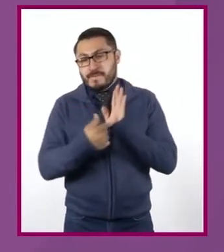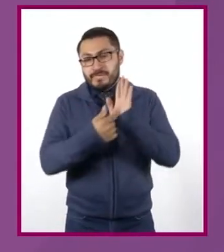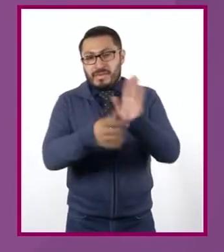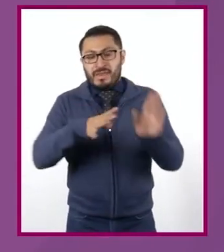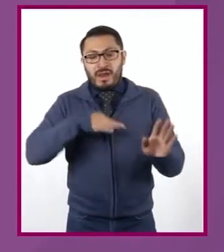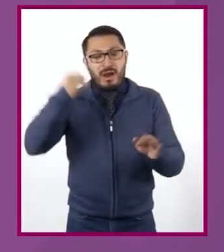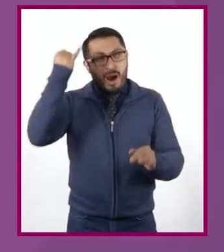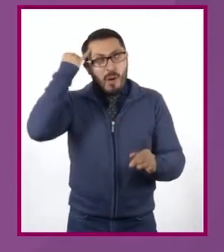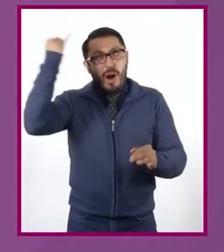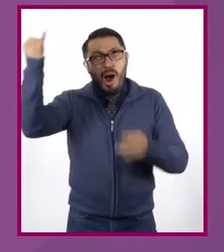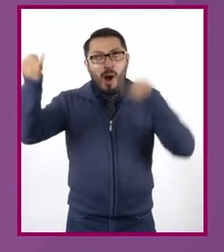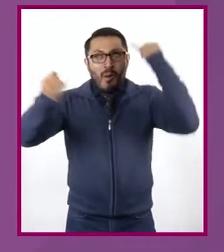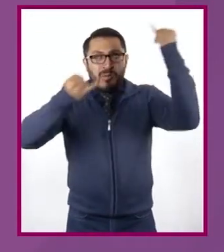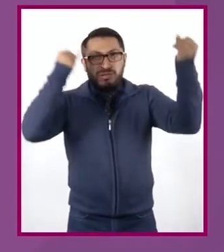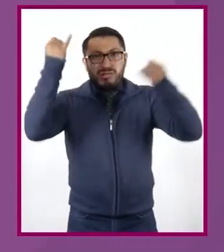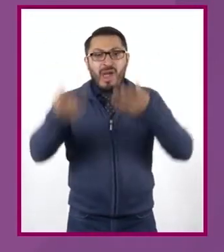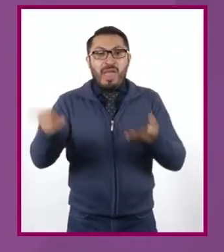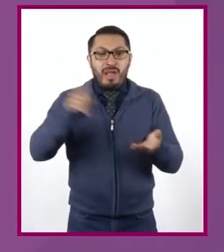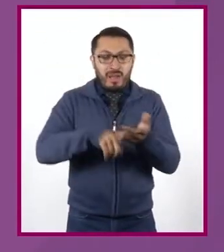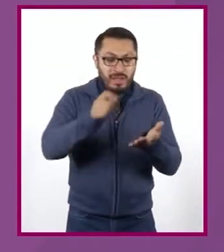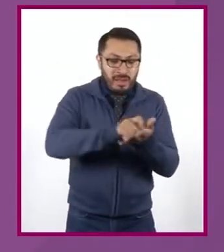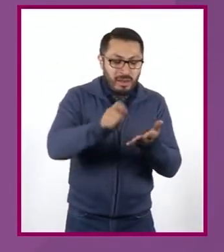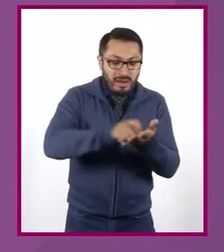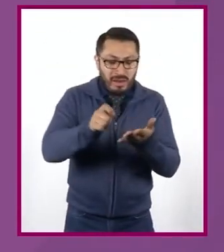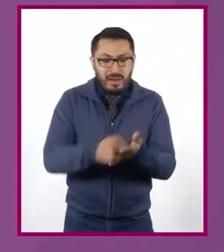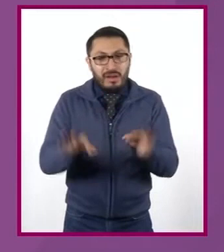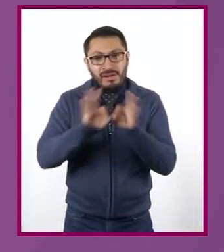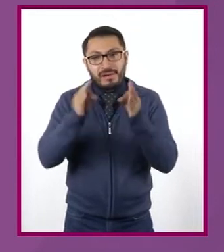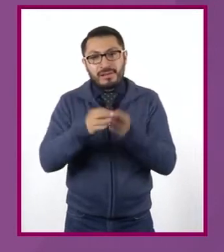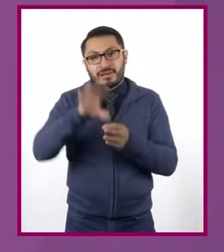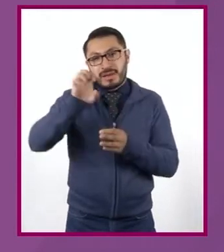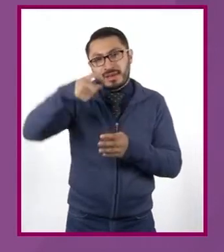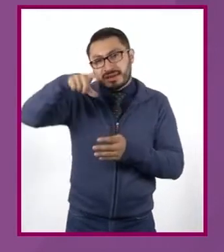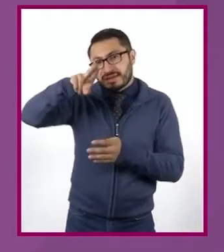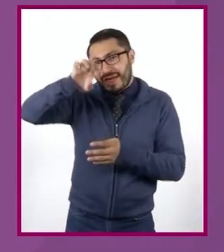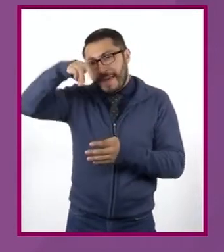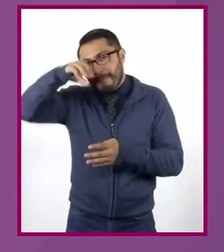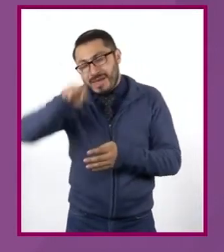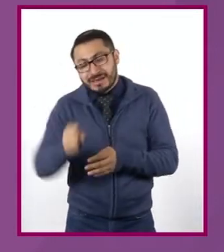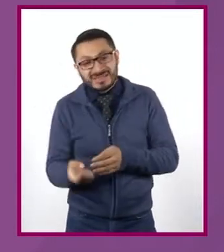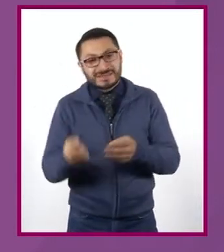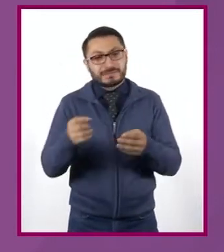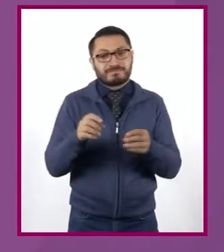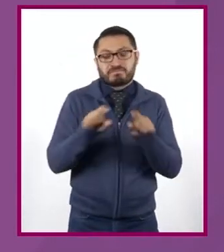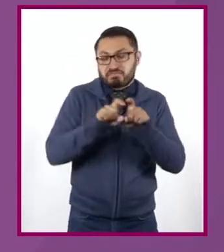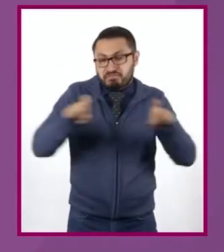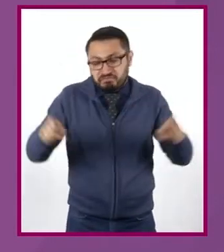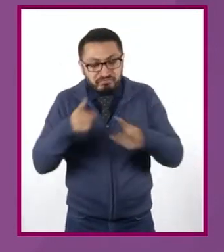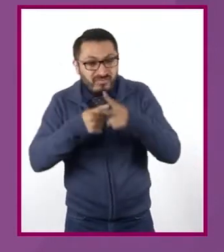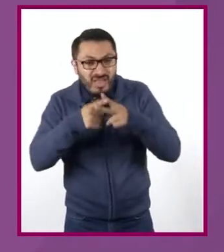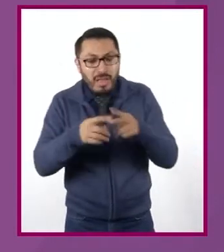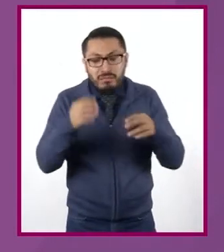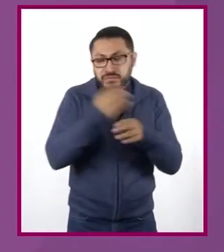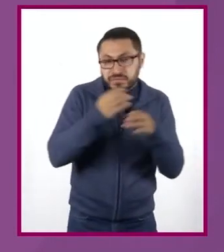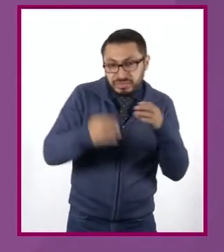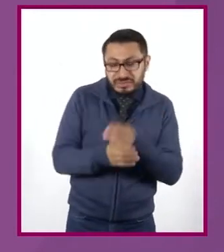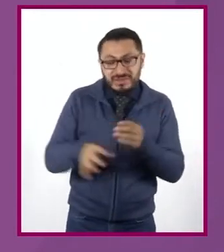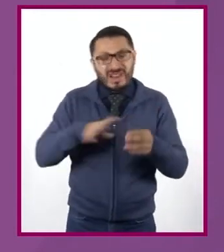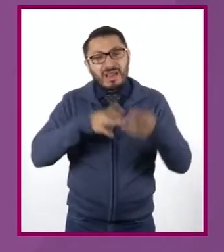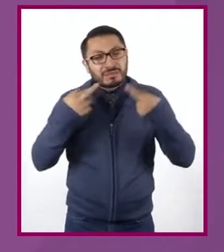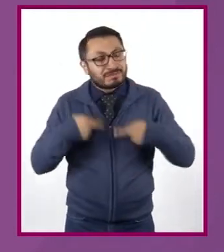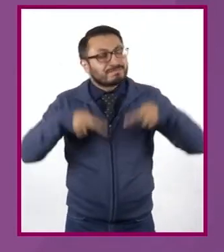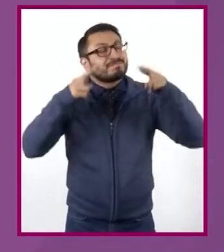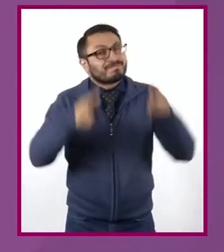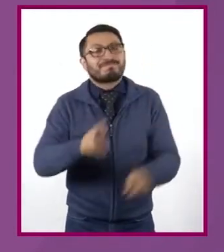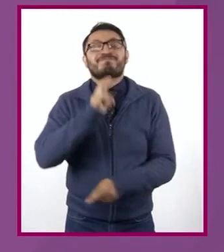una idea que puede representarse a través de esquemas, ecuaciones u objetos y permiten una mejor